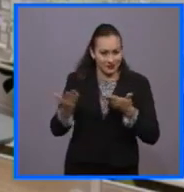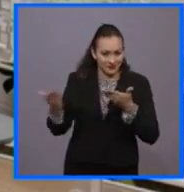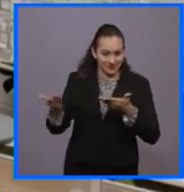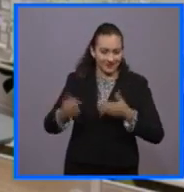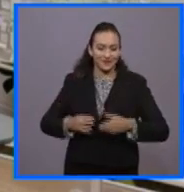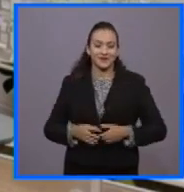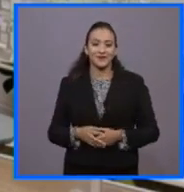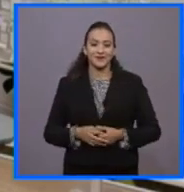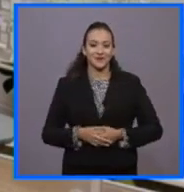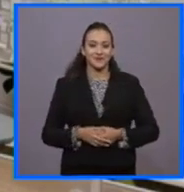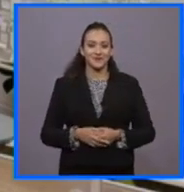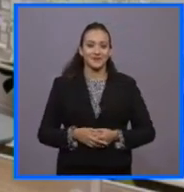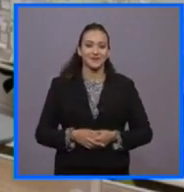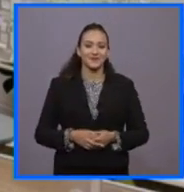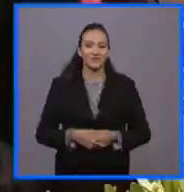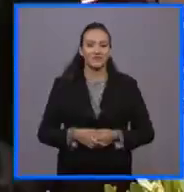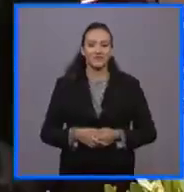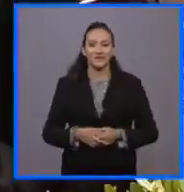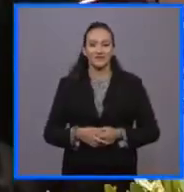Adelante con tu reporte.